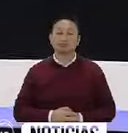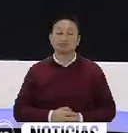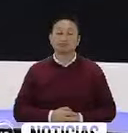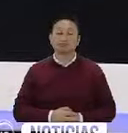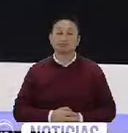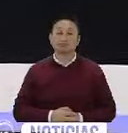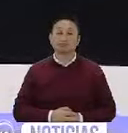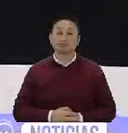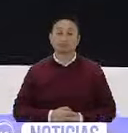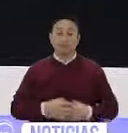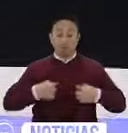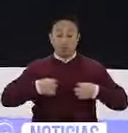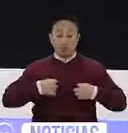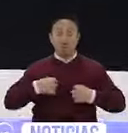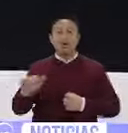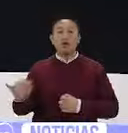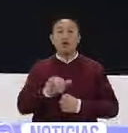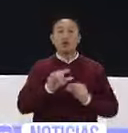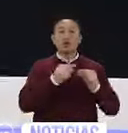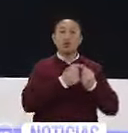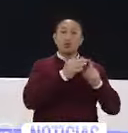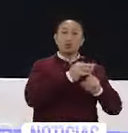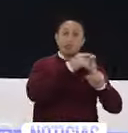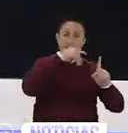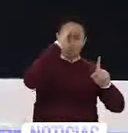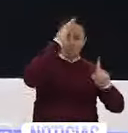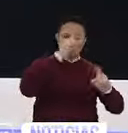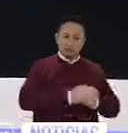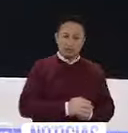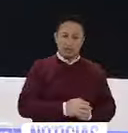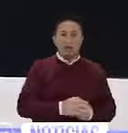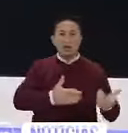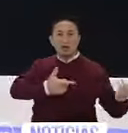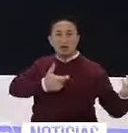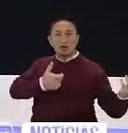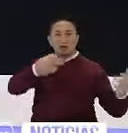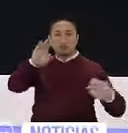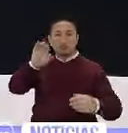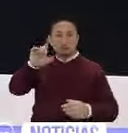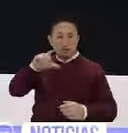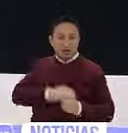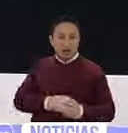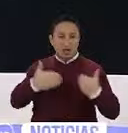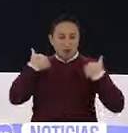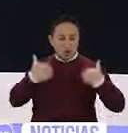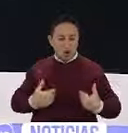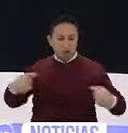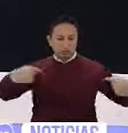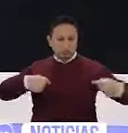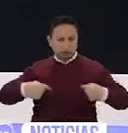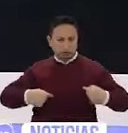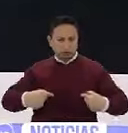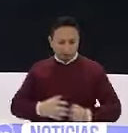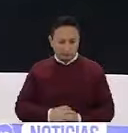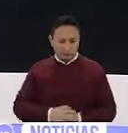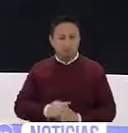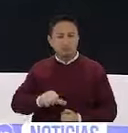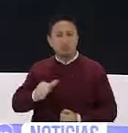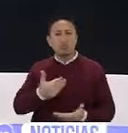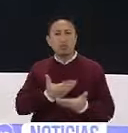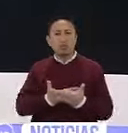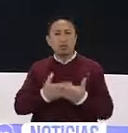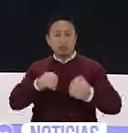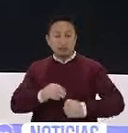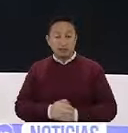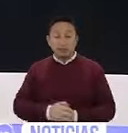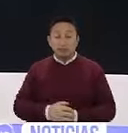Réplicas de ropa táctica de grupos especiales de la policía, fusiles, municiones, chalecos antibalas y otros indicios